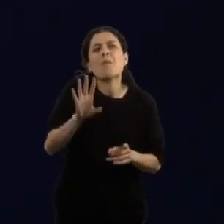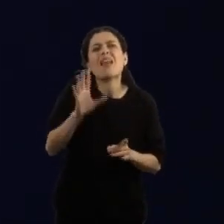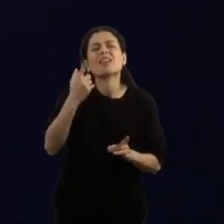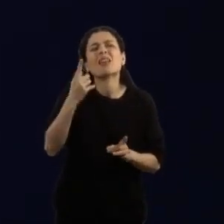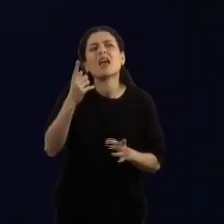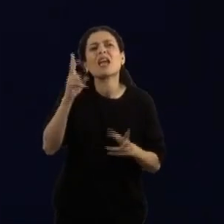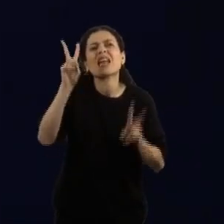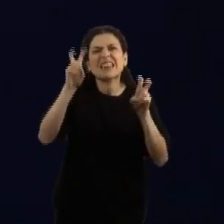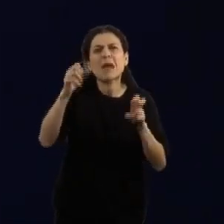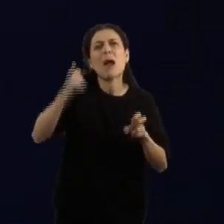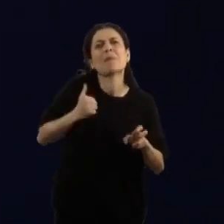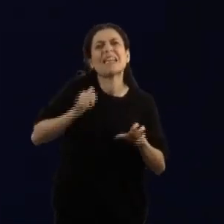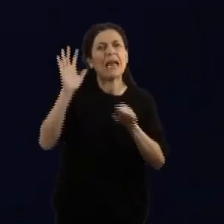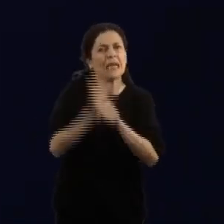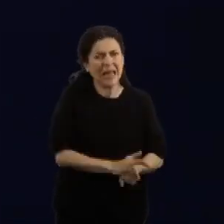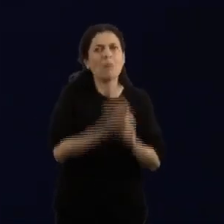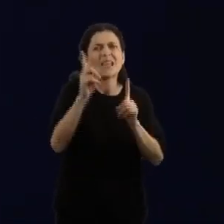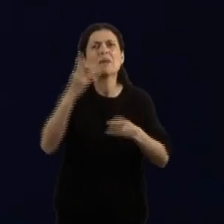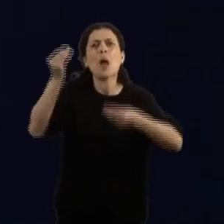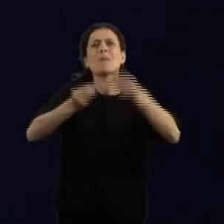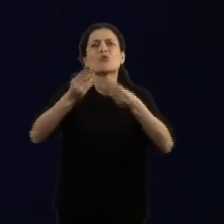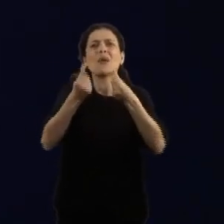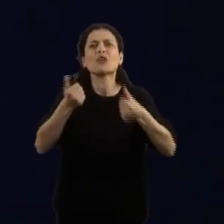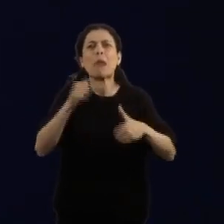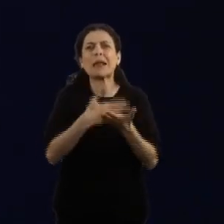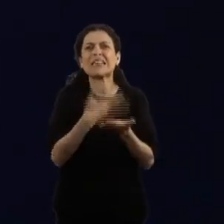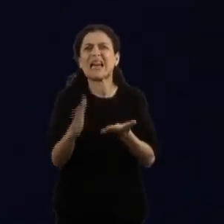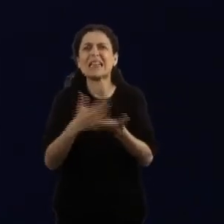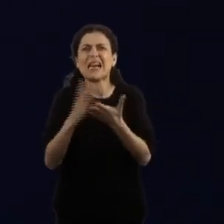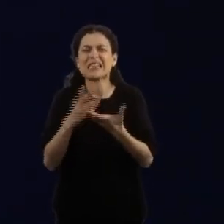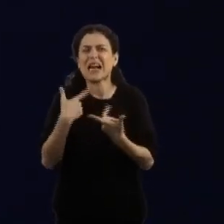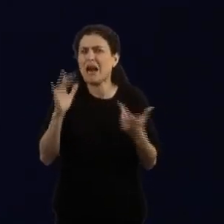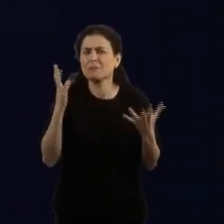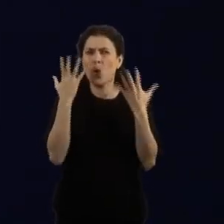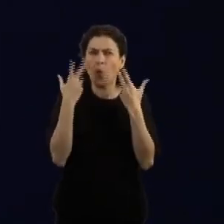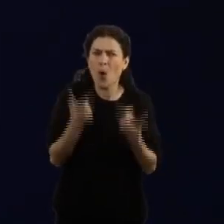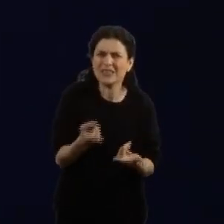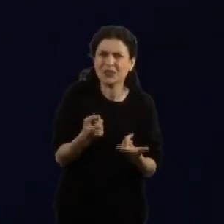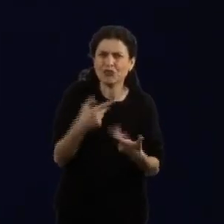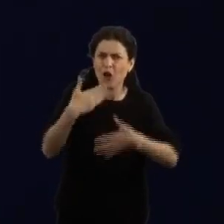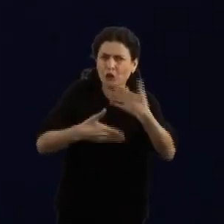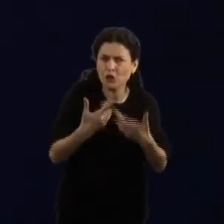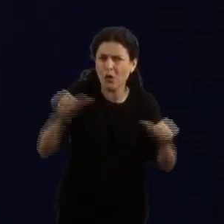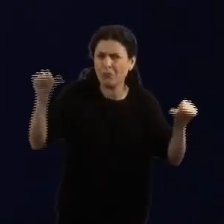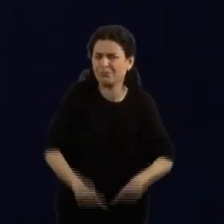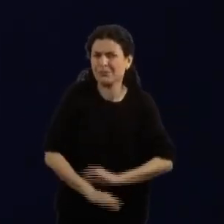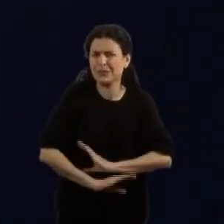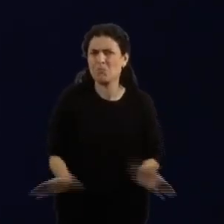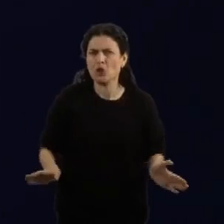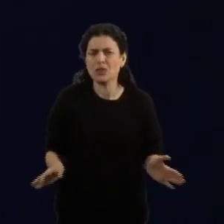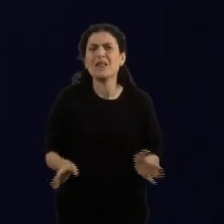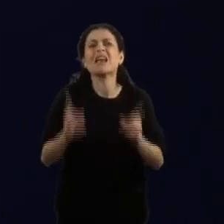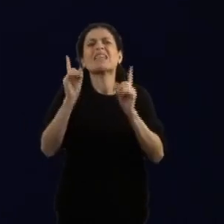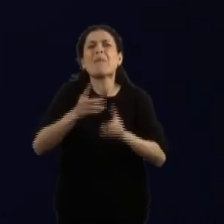que te indicaban no solo las declaraciones públicas que hacían políticos del pasado, sino efectivamente lo veías también en